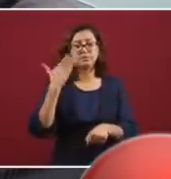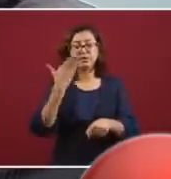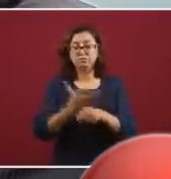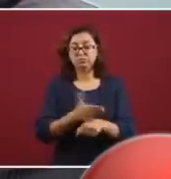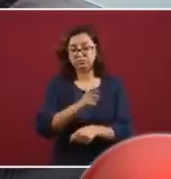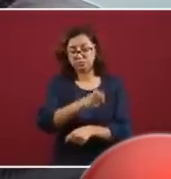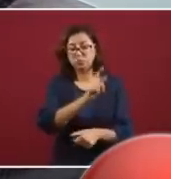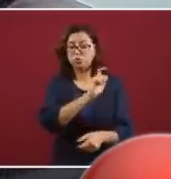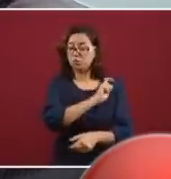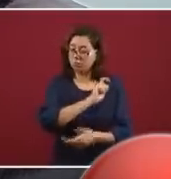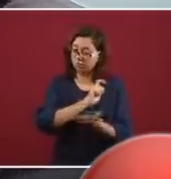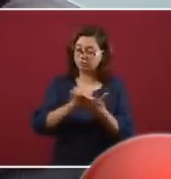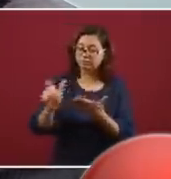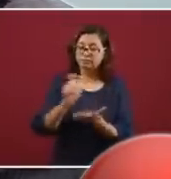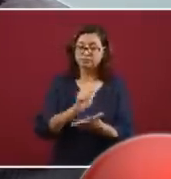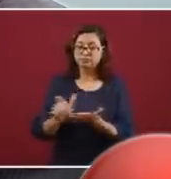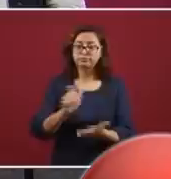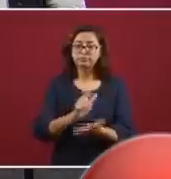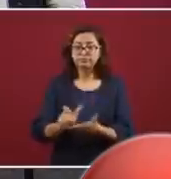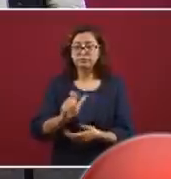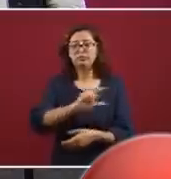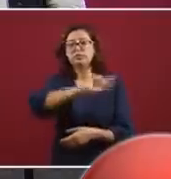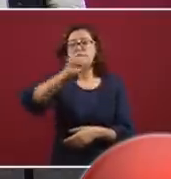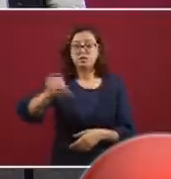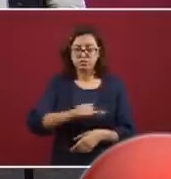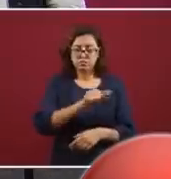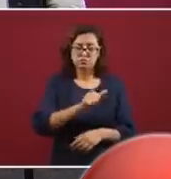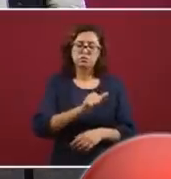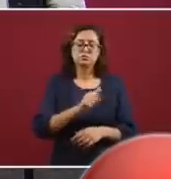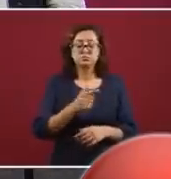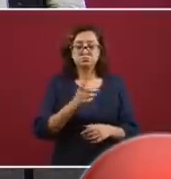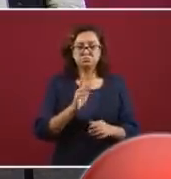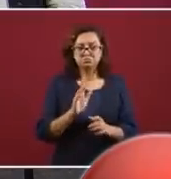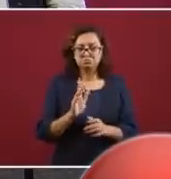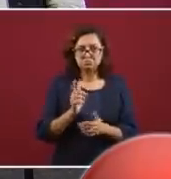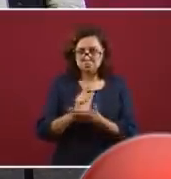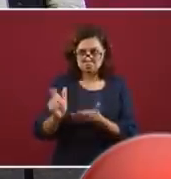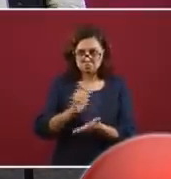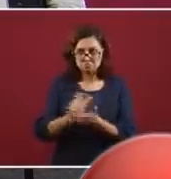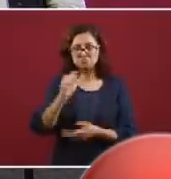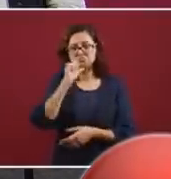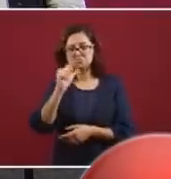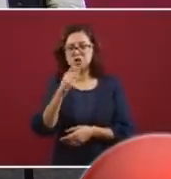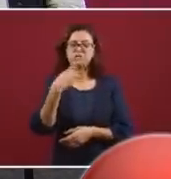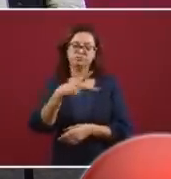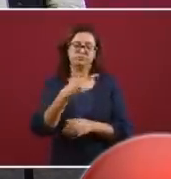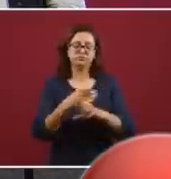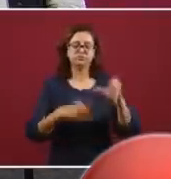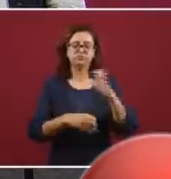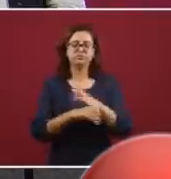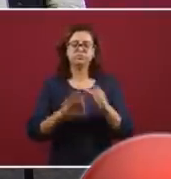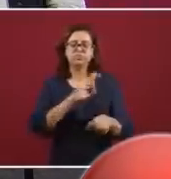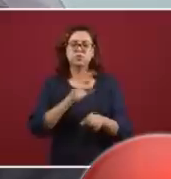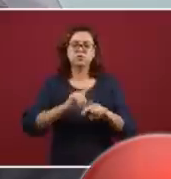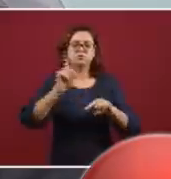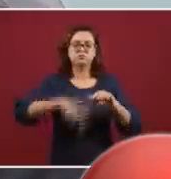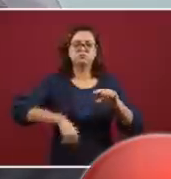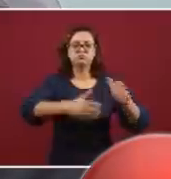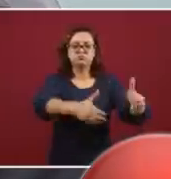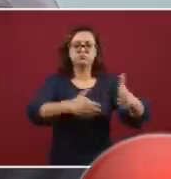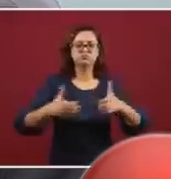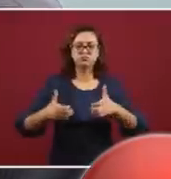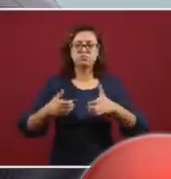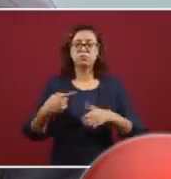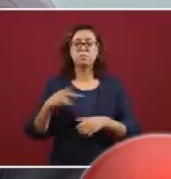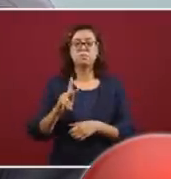una vez aplicada ya podemos ir contra bienes propiedad de estas personas físicas. Pero antes la propia ley nos obliga a irnos